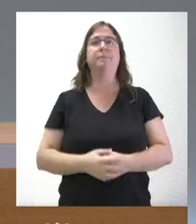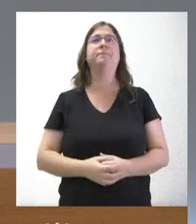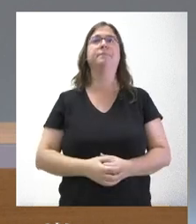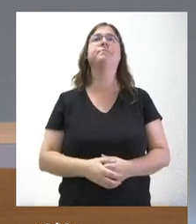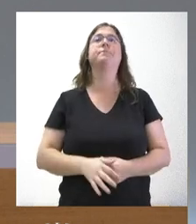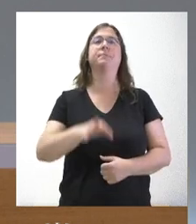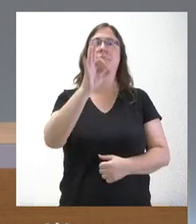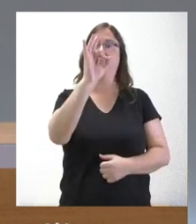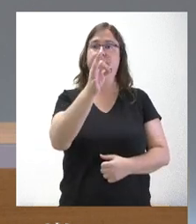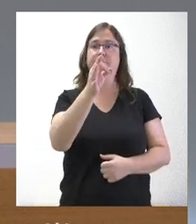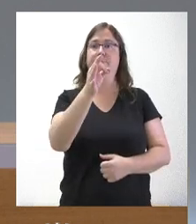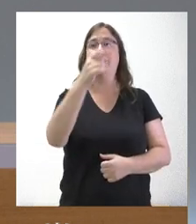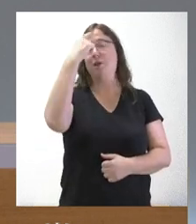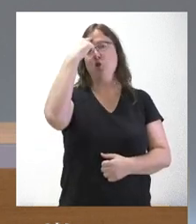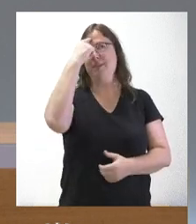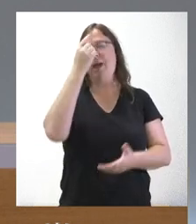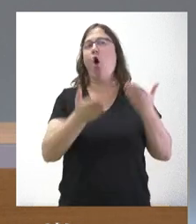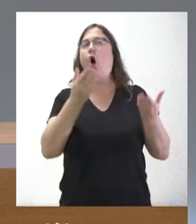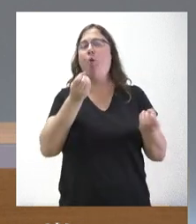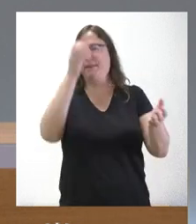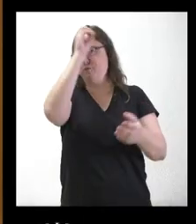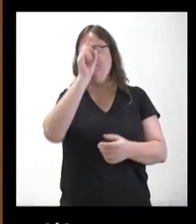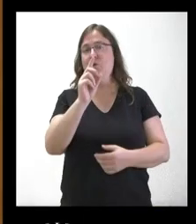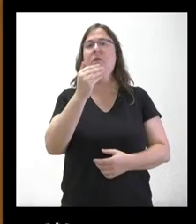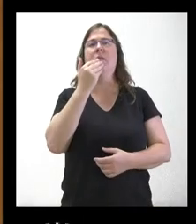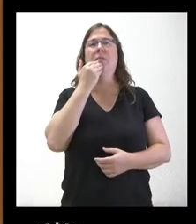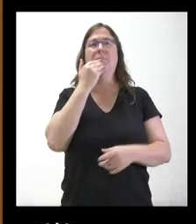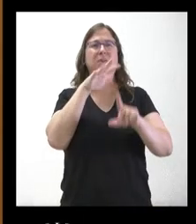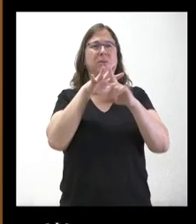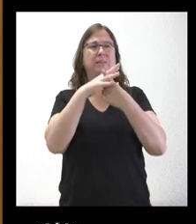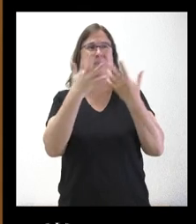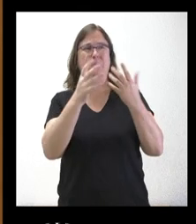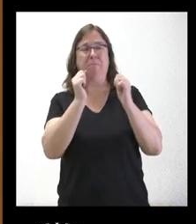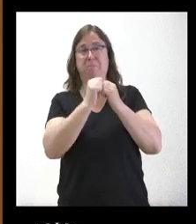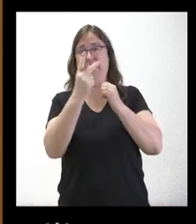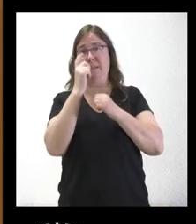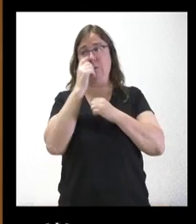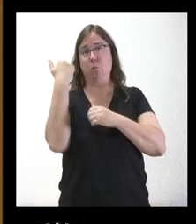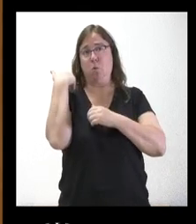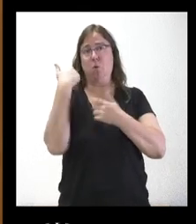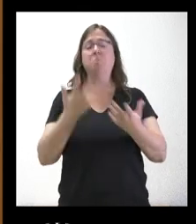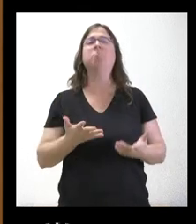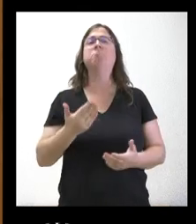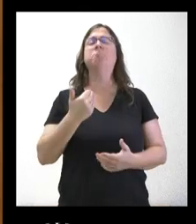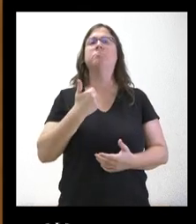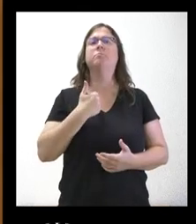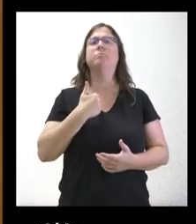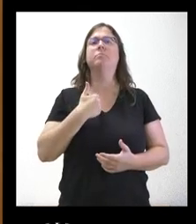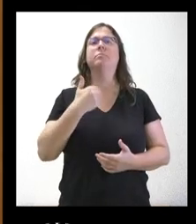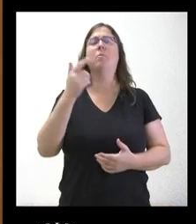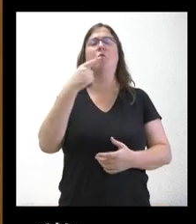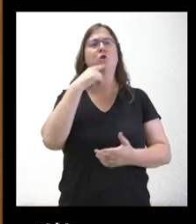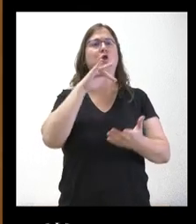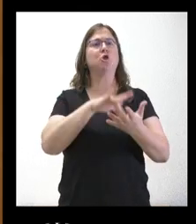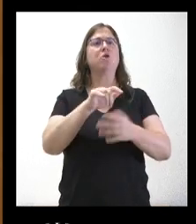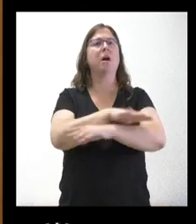Sí, sé que no valora los resultados, pero dado el escenario dibujado por el 23 de julio, en el que se abre la posibilidad a repetir